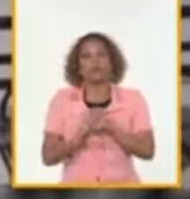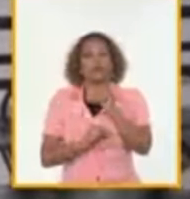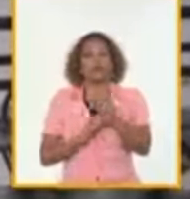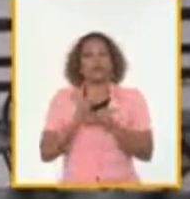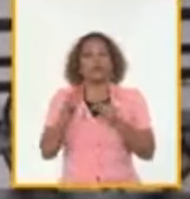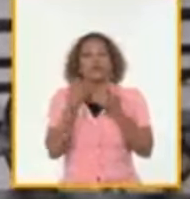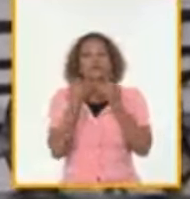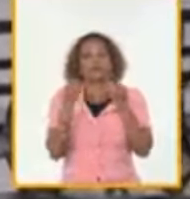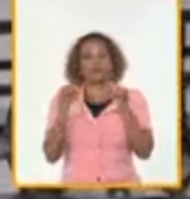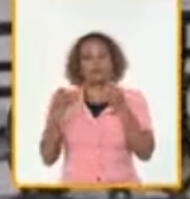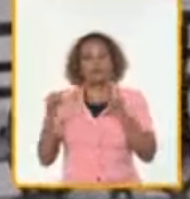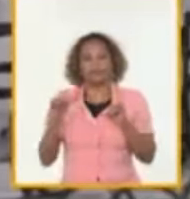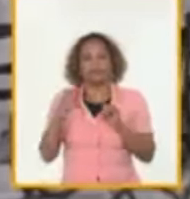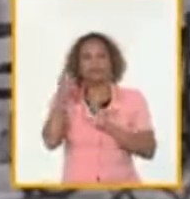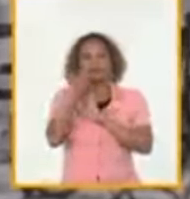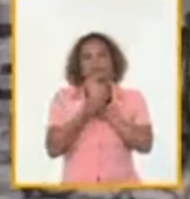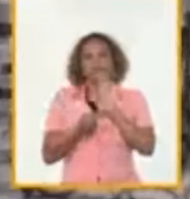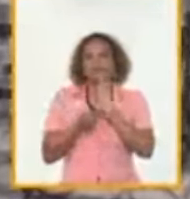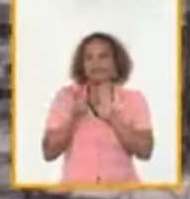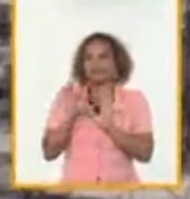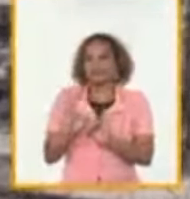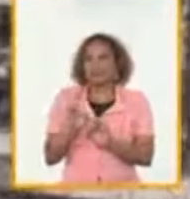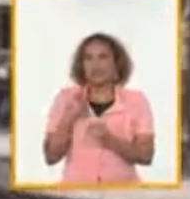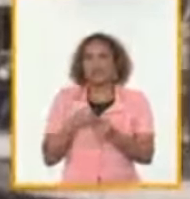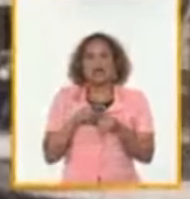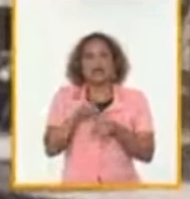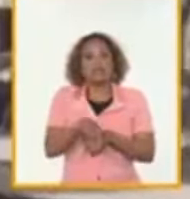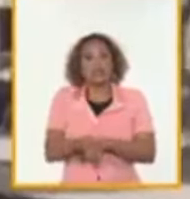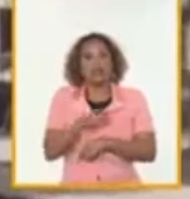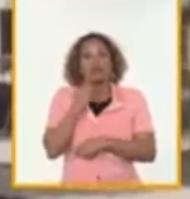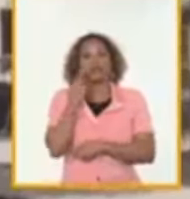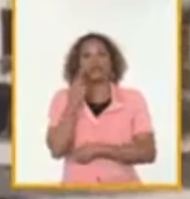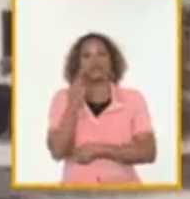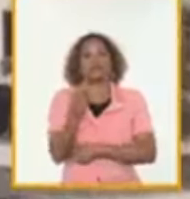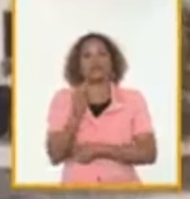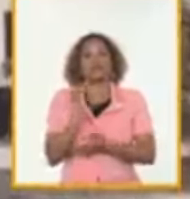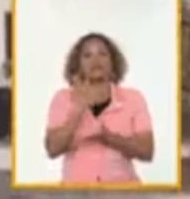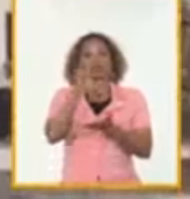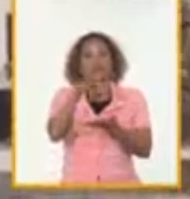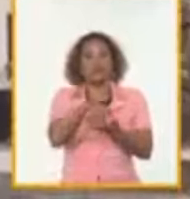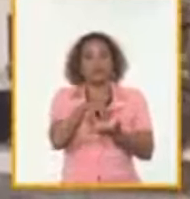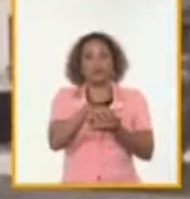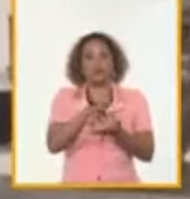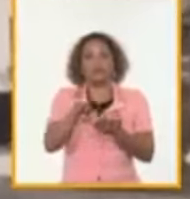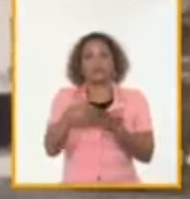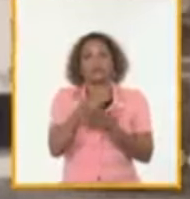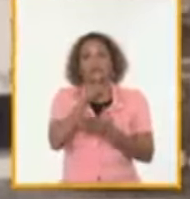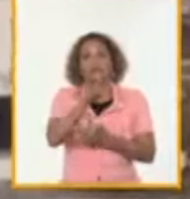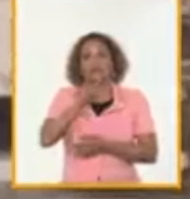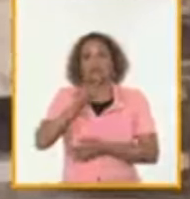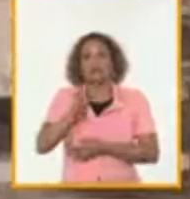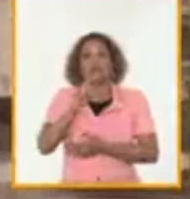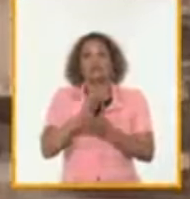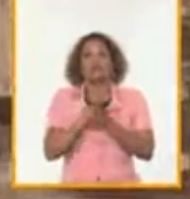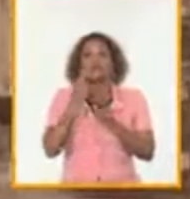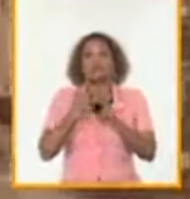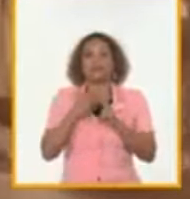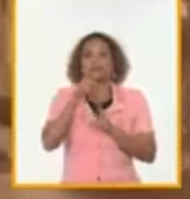independencia y características propias hasta recibir el reconocimiento como ciudad el 12 de mayo de